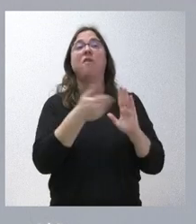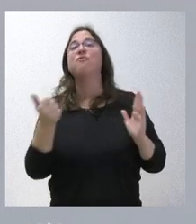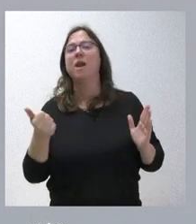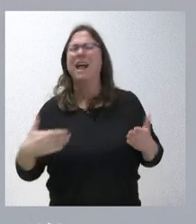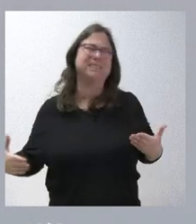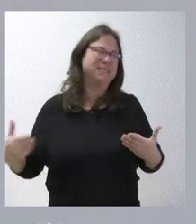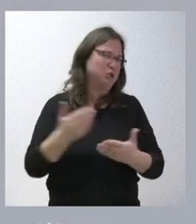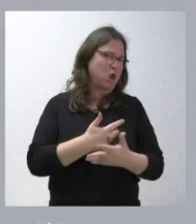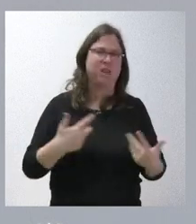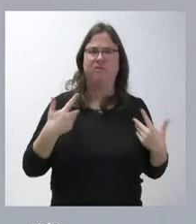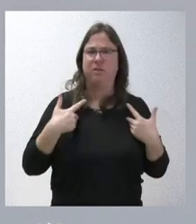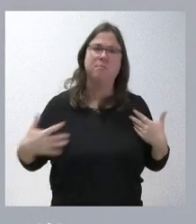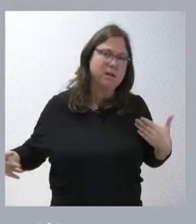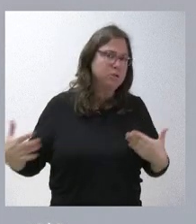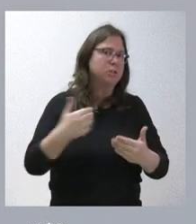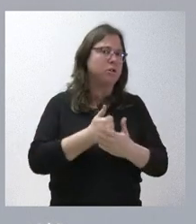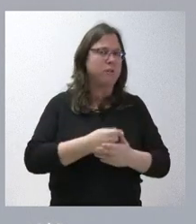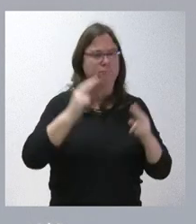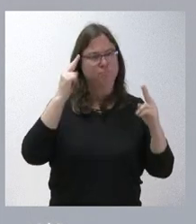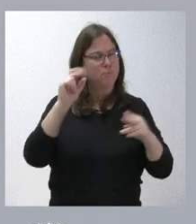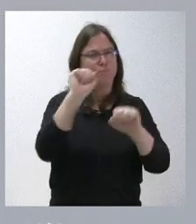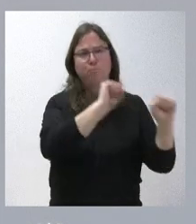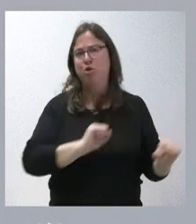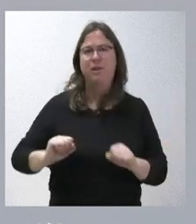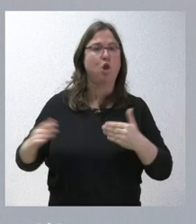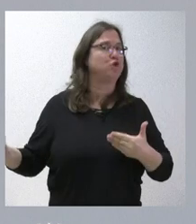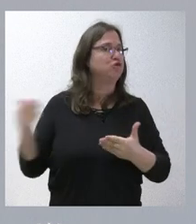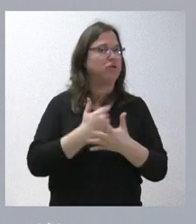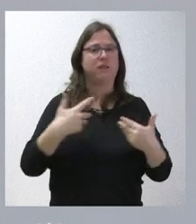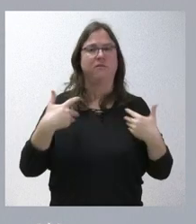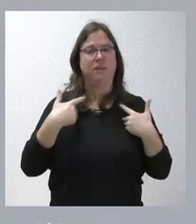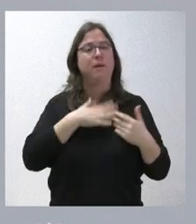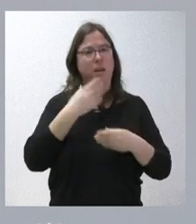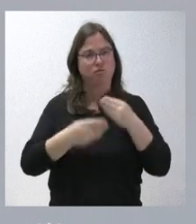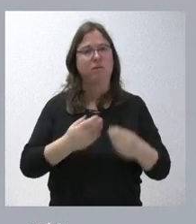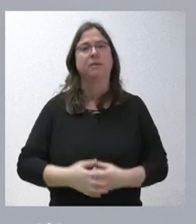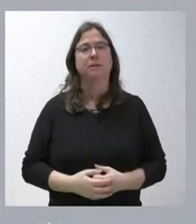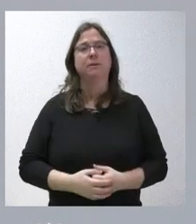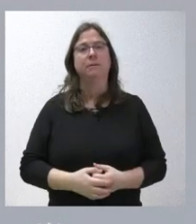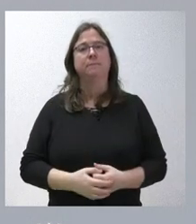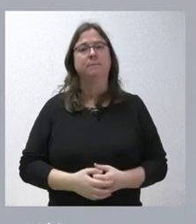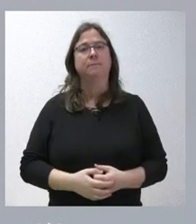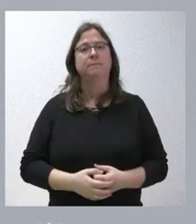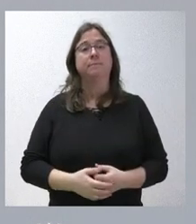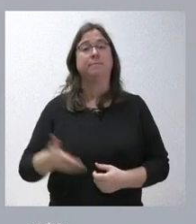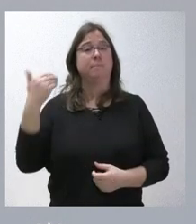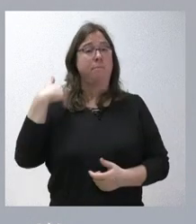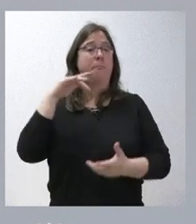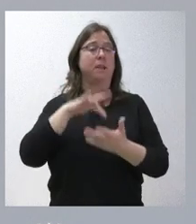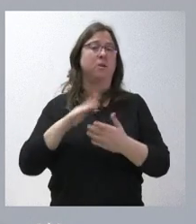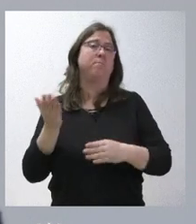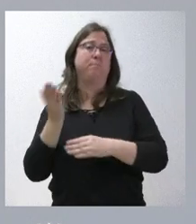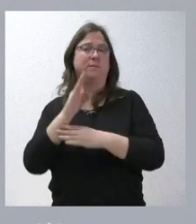todas las víctimas merecen la protección y eso es lo que nosotros queremos hacer ha habido una presentación una